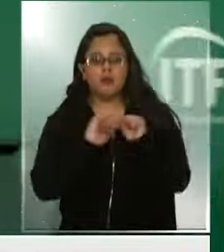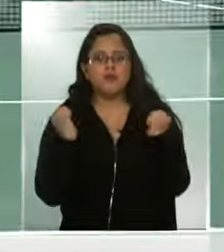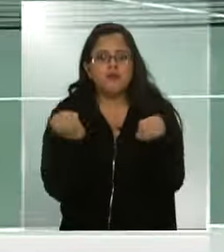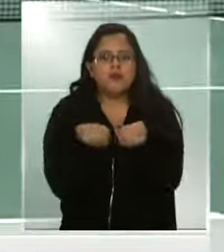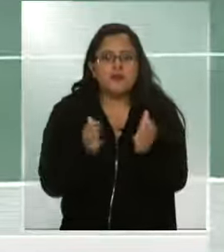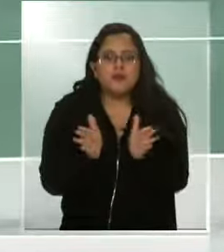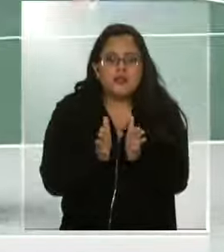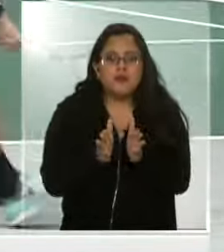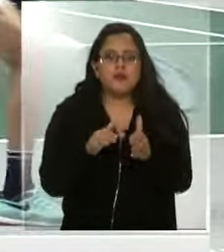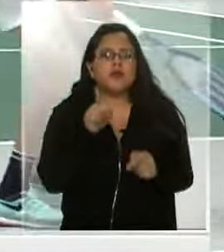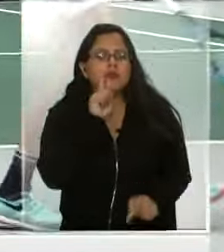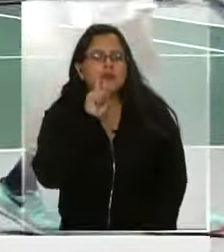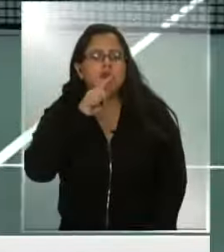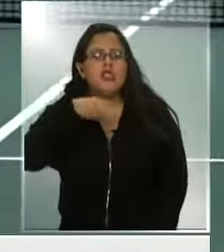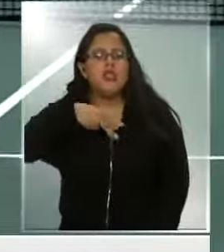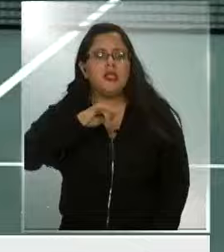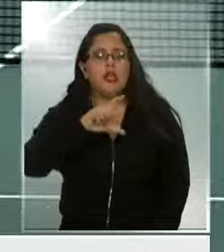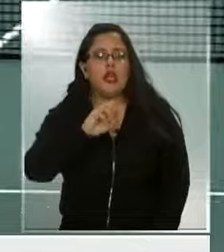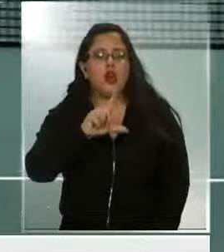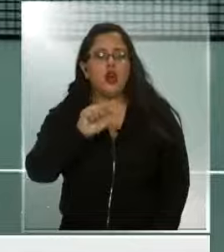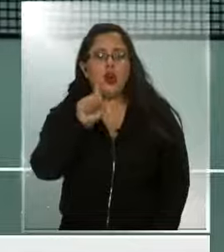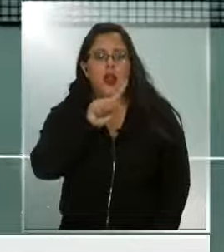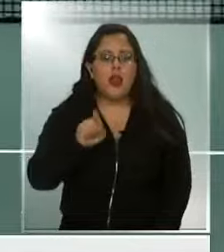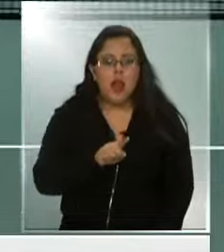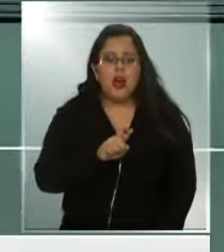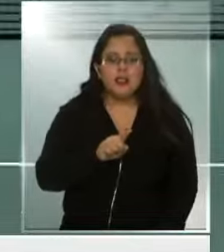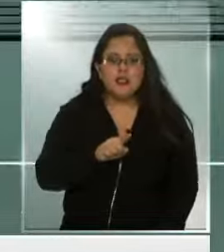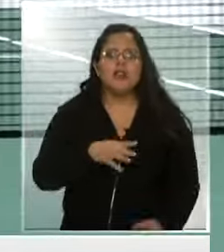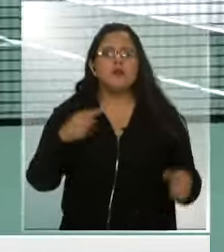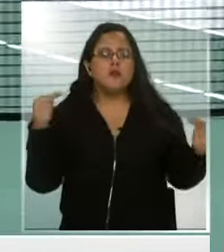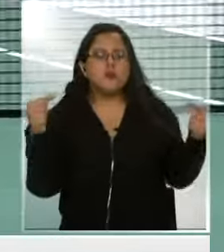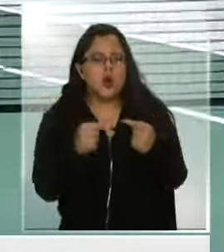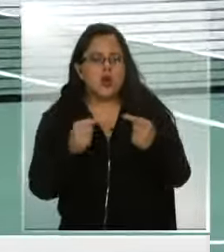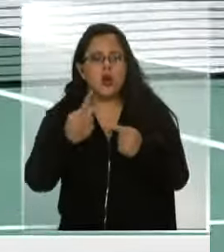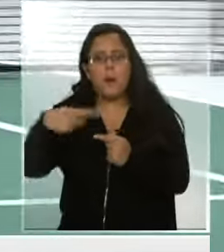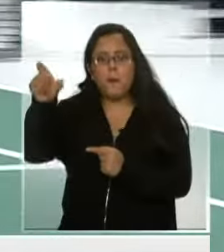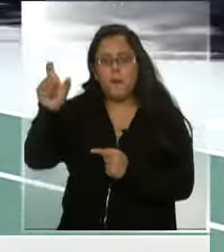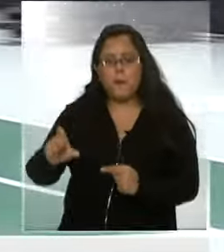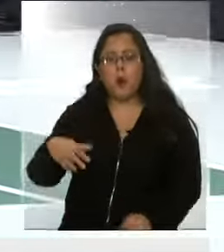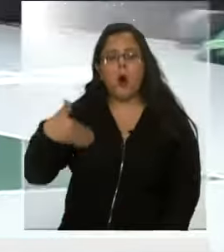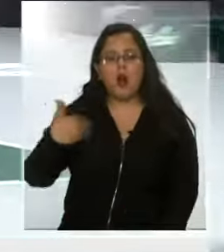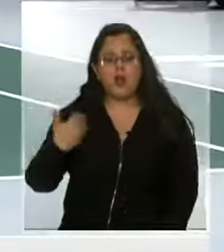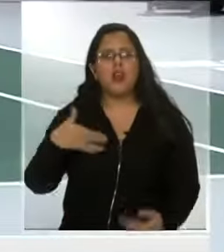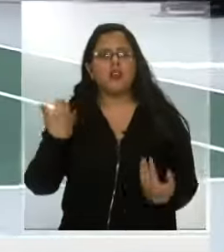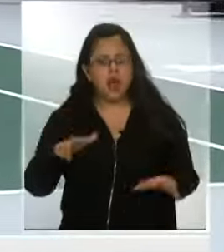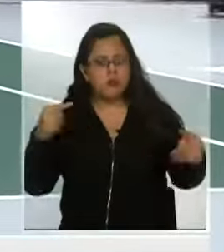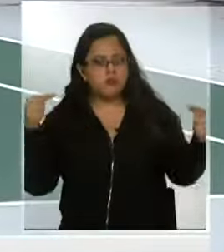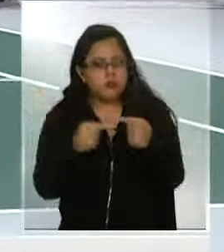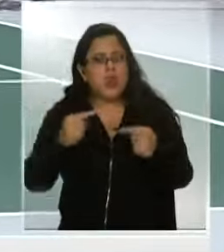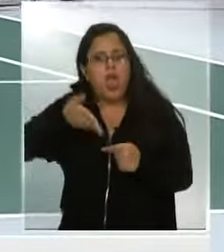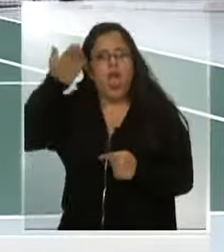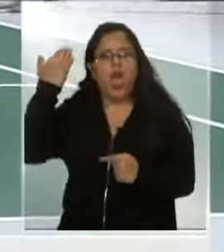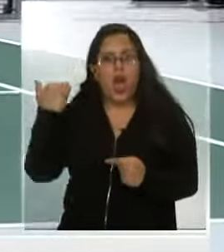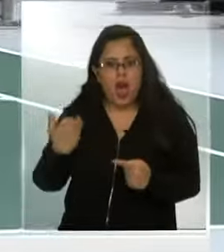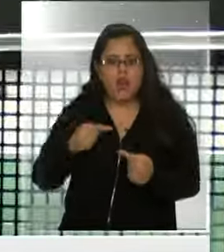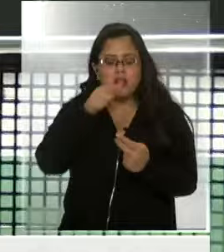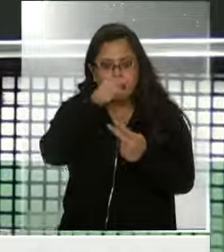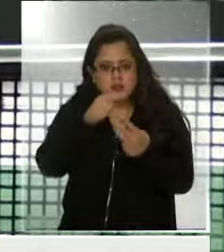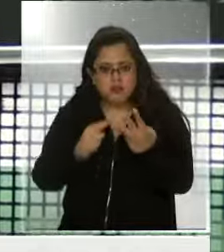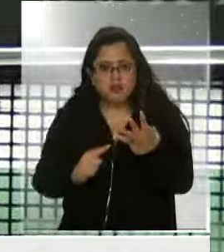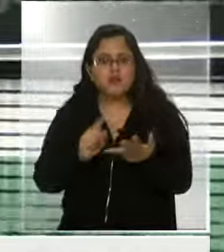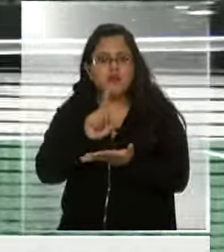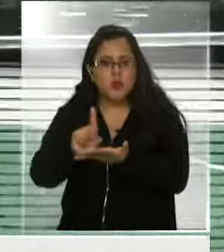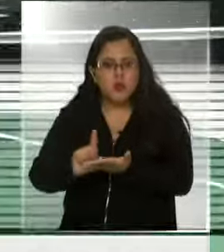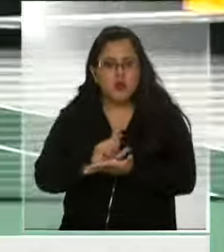Nicolás Jarry quien abrirá la llave ante Guido Pella. Ambos se han enfrentado tres veces, una en el circuito ATP y dos en Challengers.